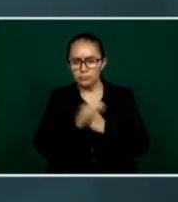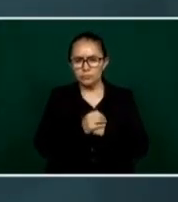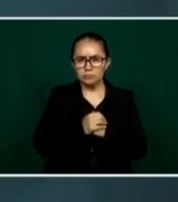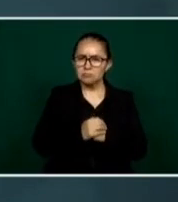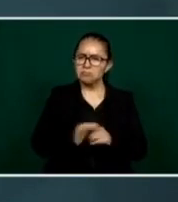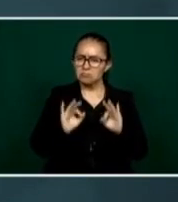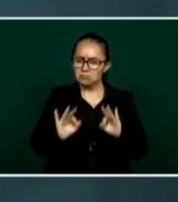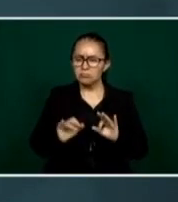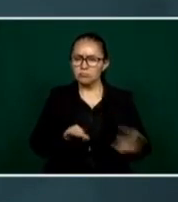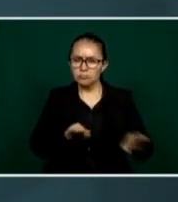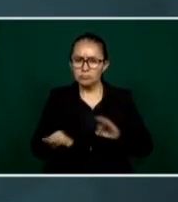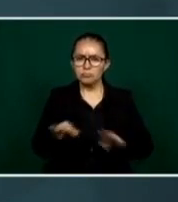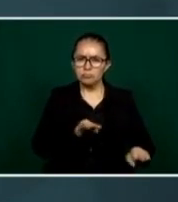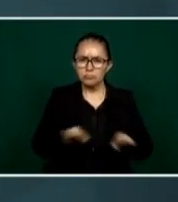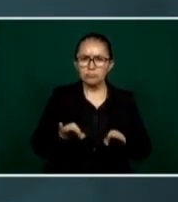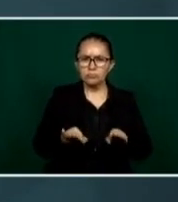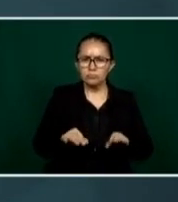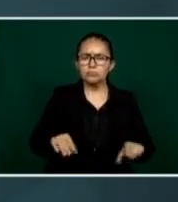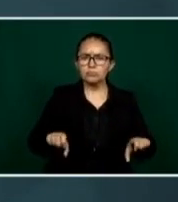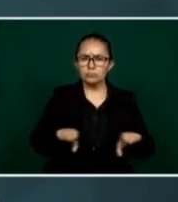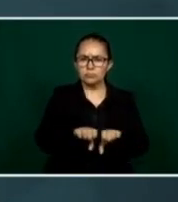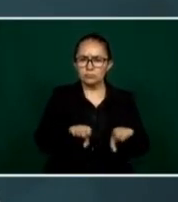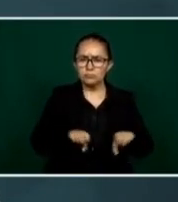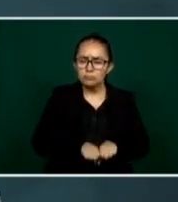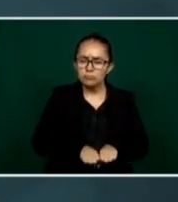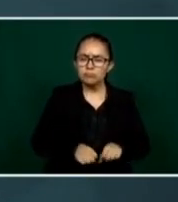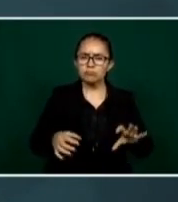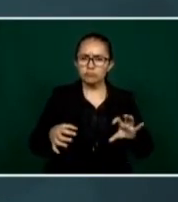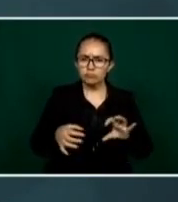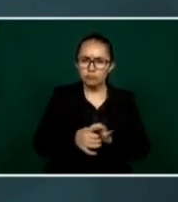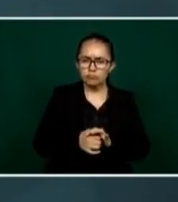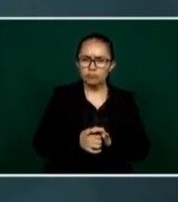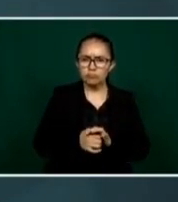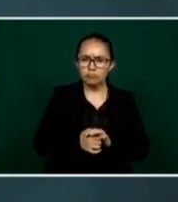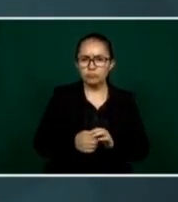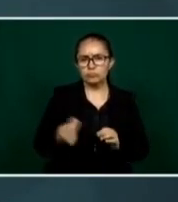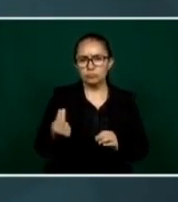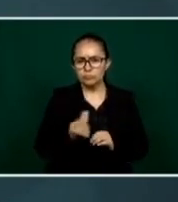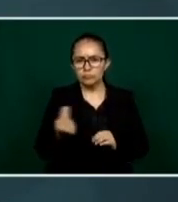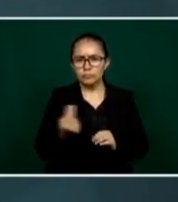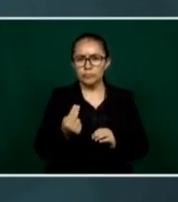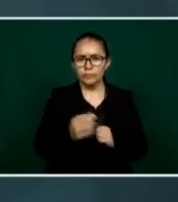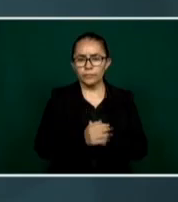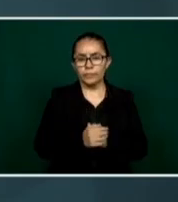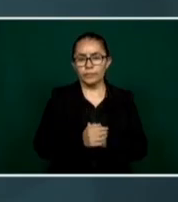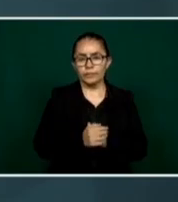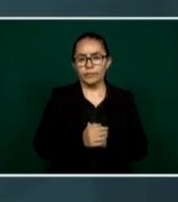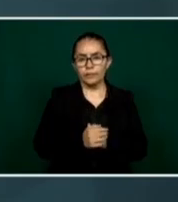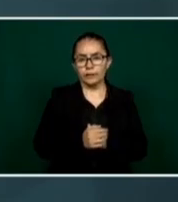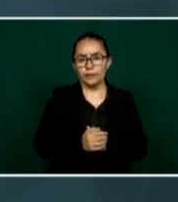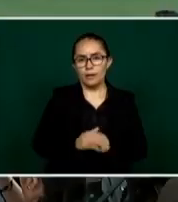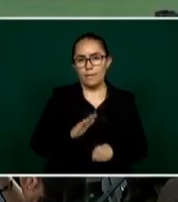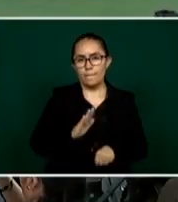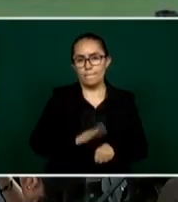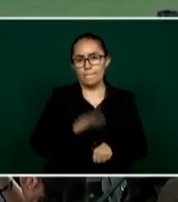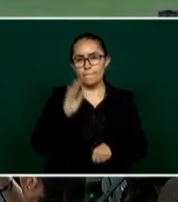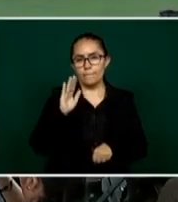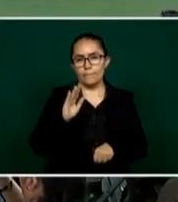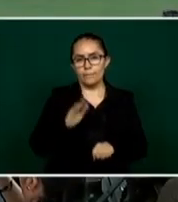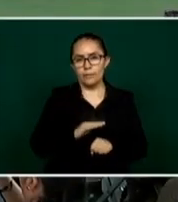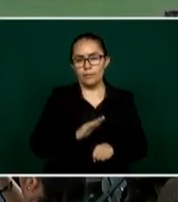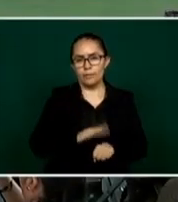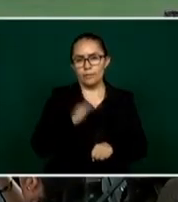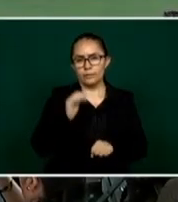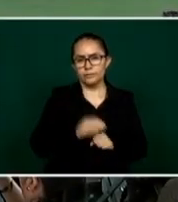buen trabajo, ha habido un buen resultado, pero identificamos que se requiere un mayor